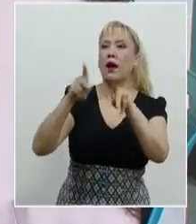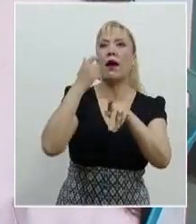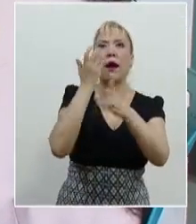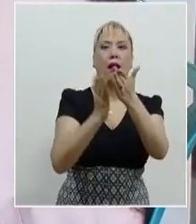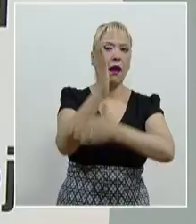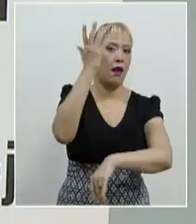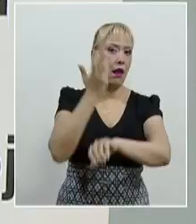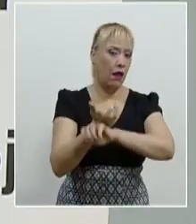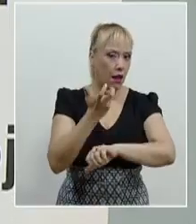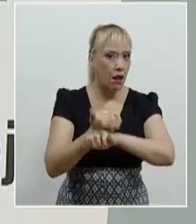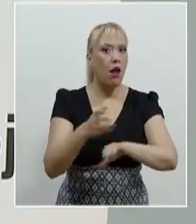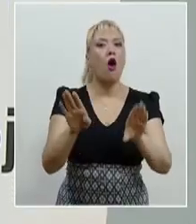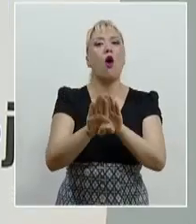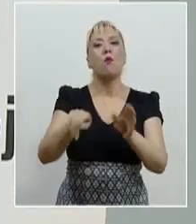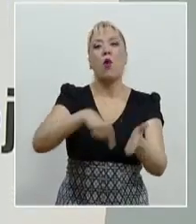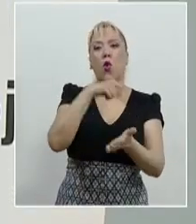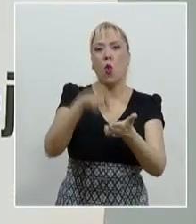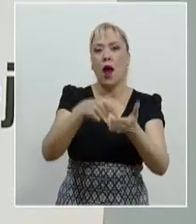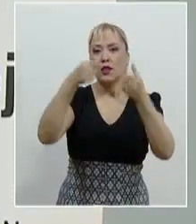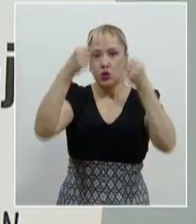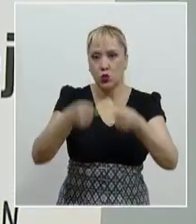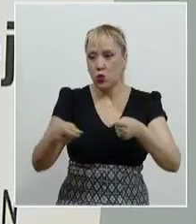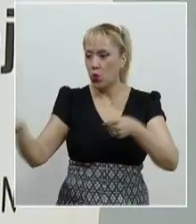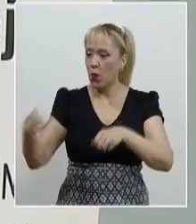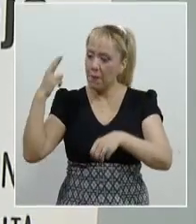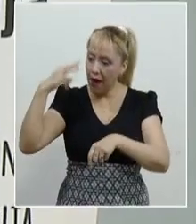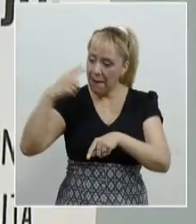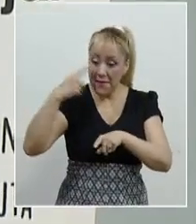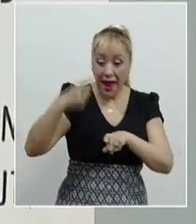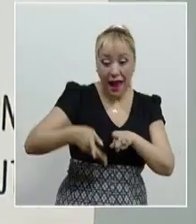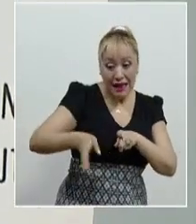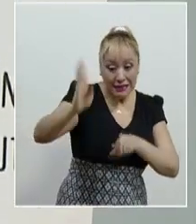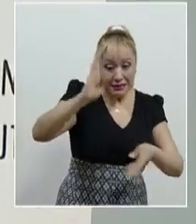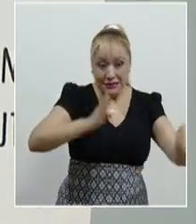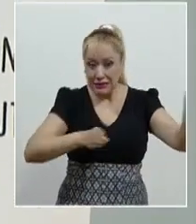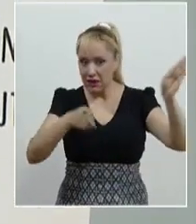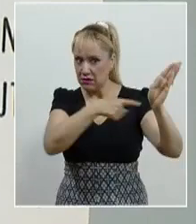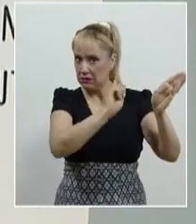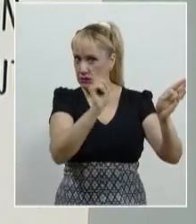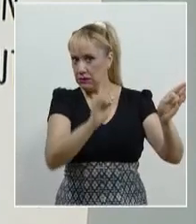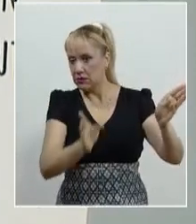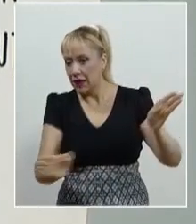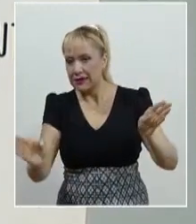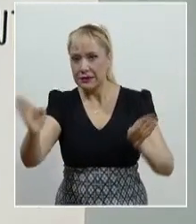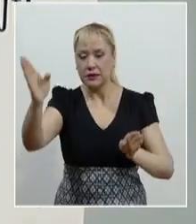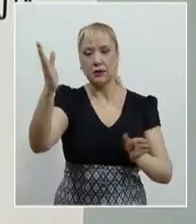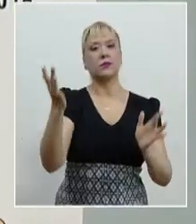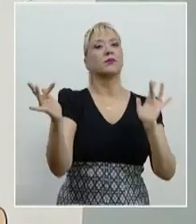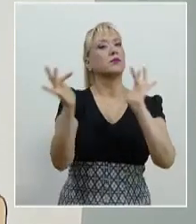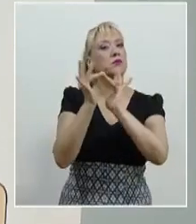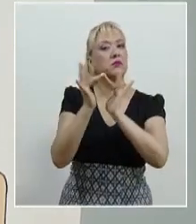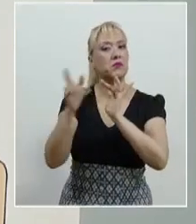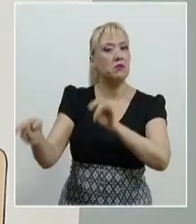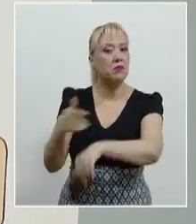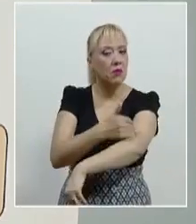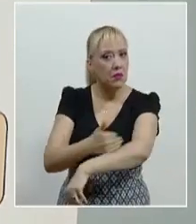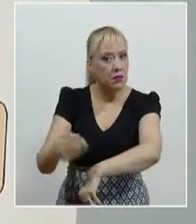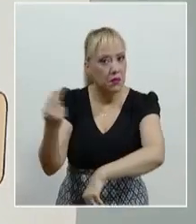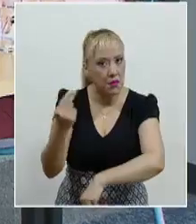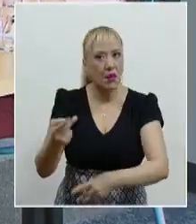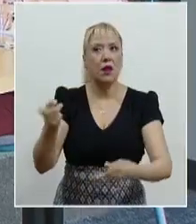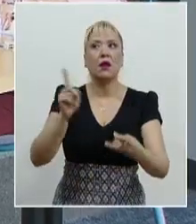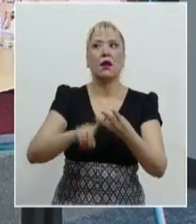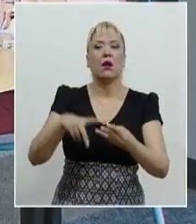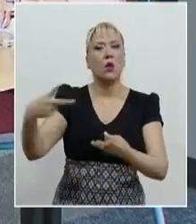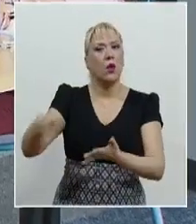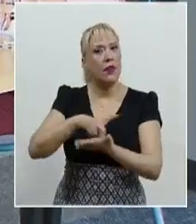ejemplo rutas seguras, servicios de salud, contacto con familiares y desde luego sus derechos como migrantes.